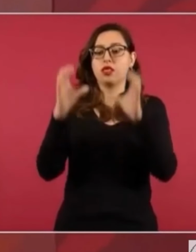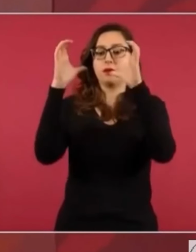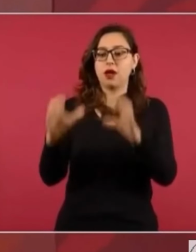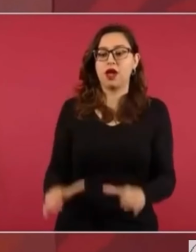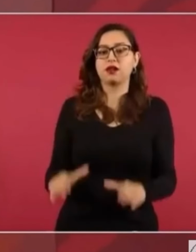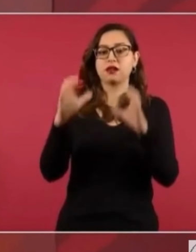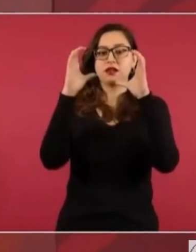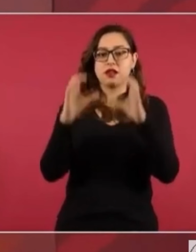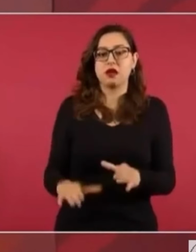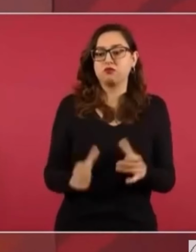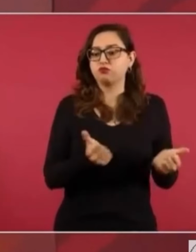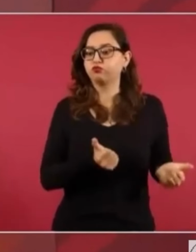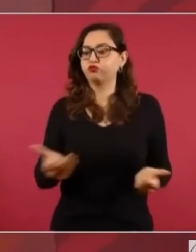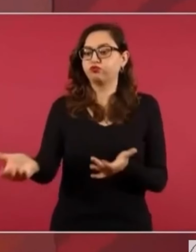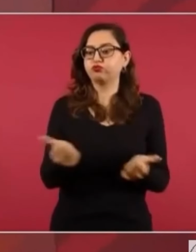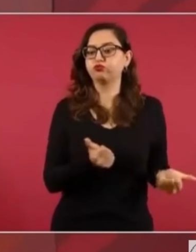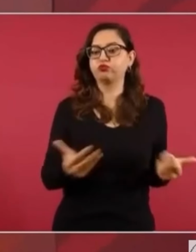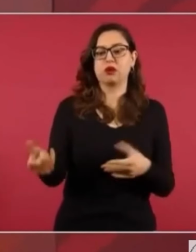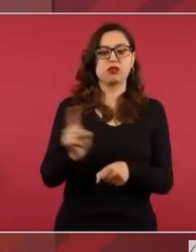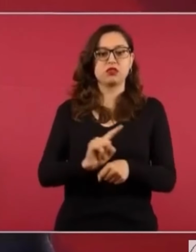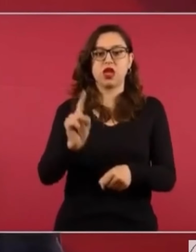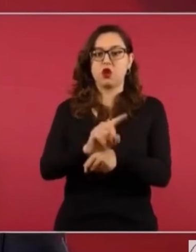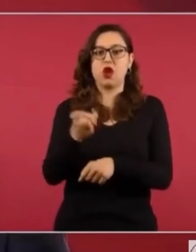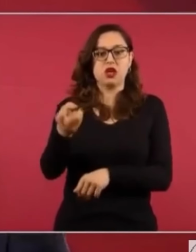ahí donde estaba el terreno